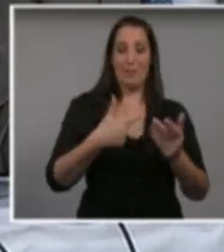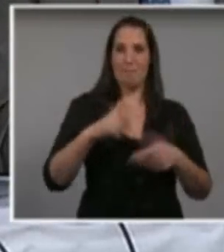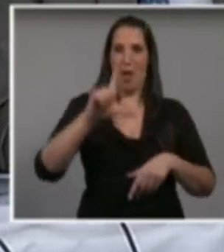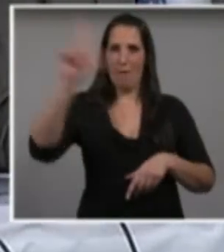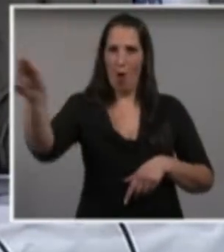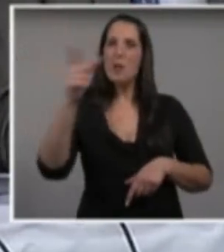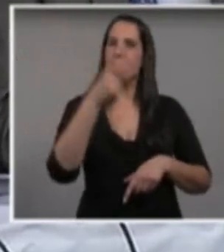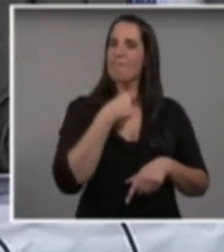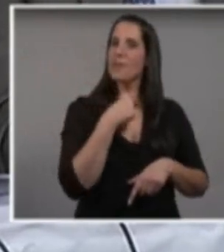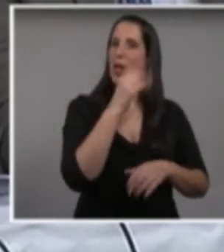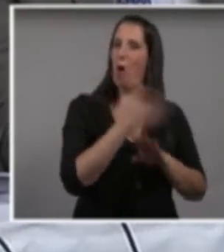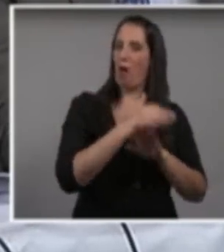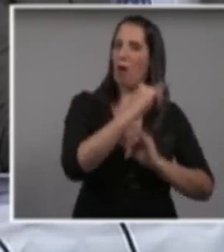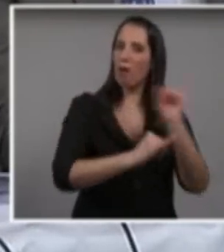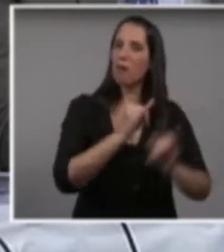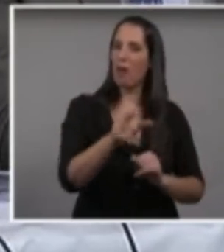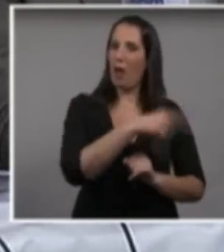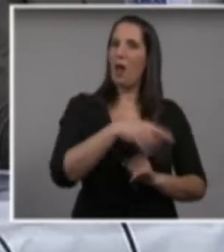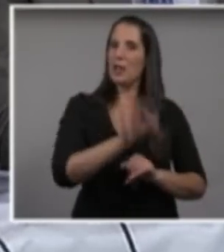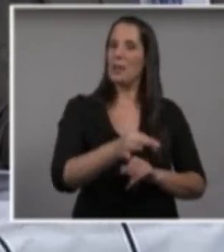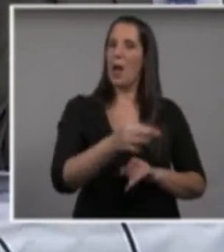tal vez como pocos.